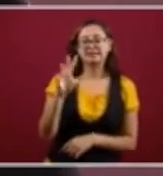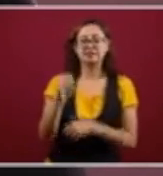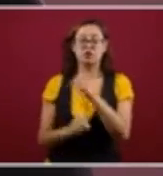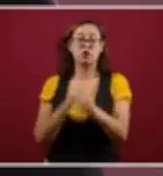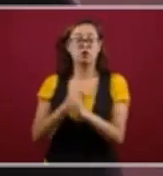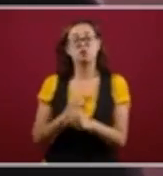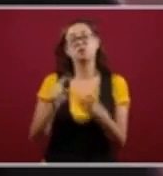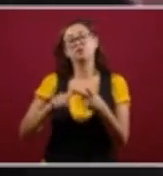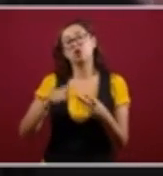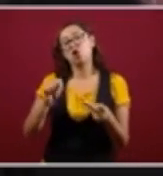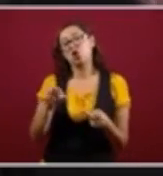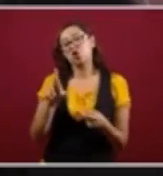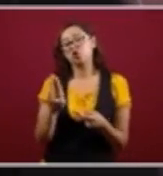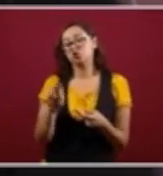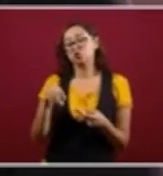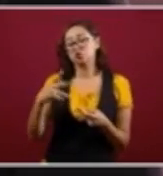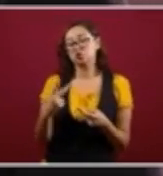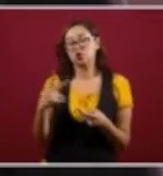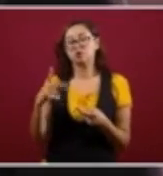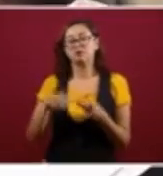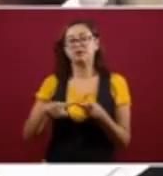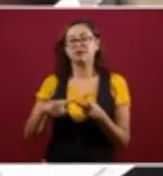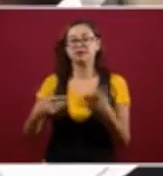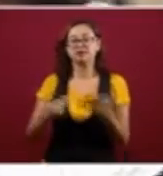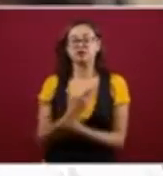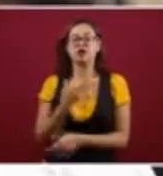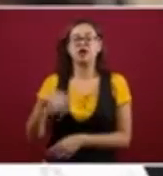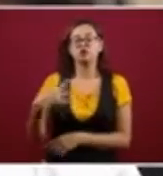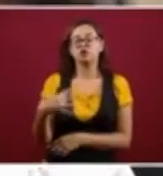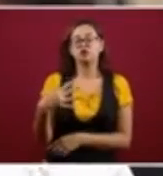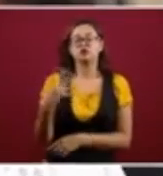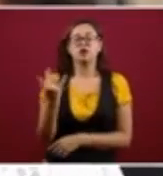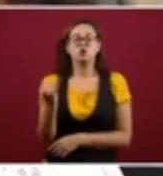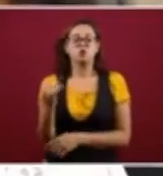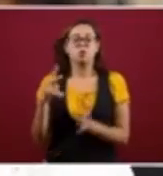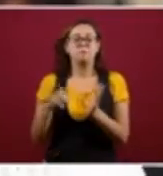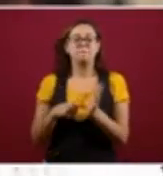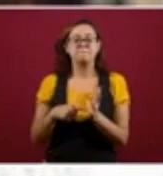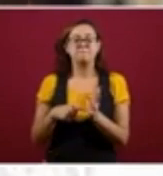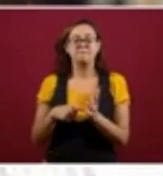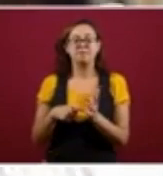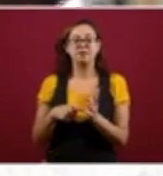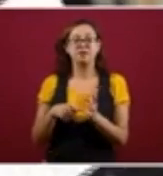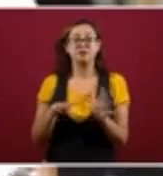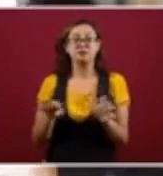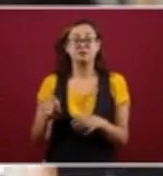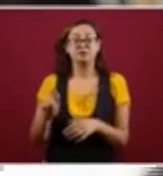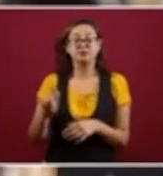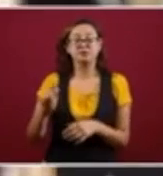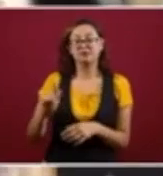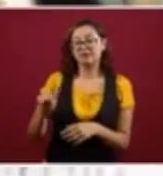Trump, que nació el 14 de junio de 1946, tiene 71 años.